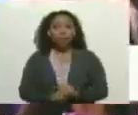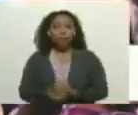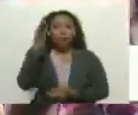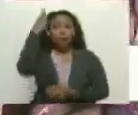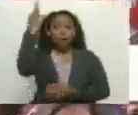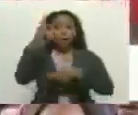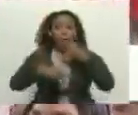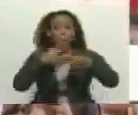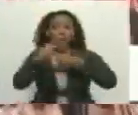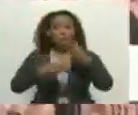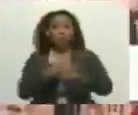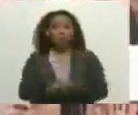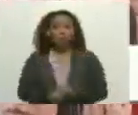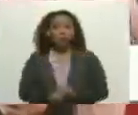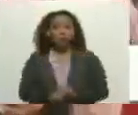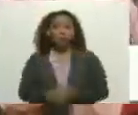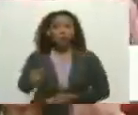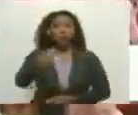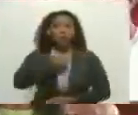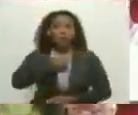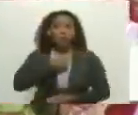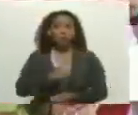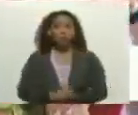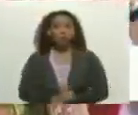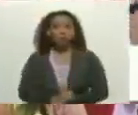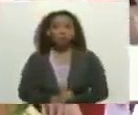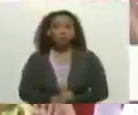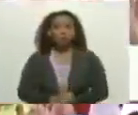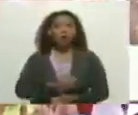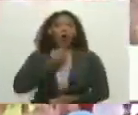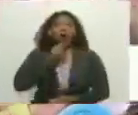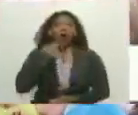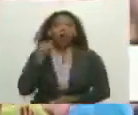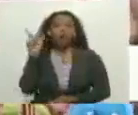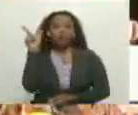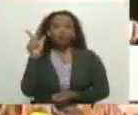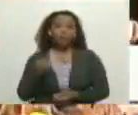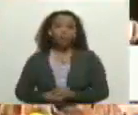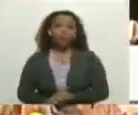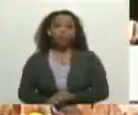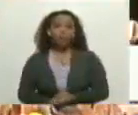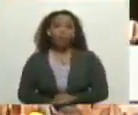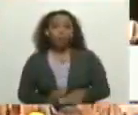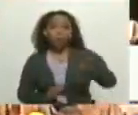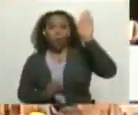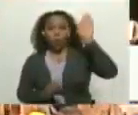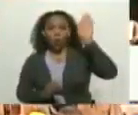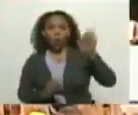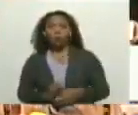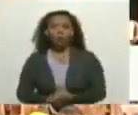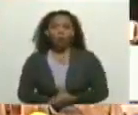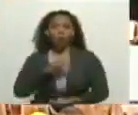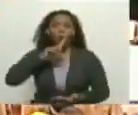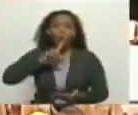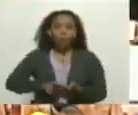político, yo, JP Sube, juro